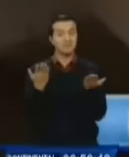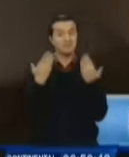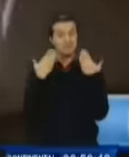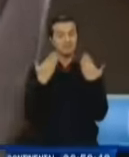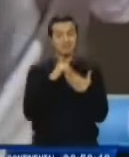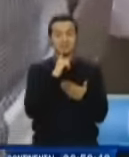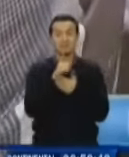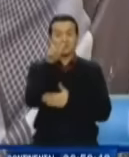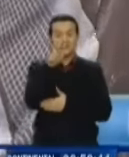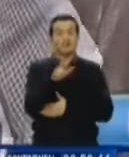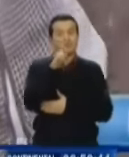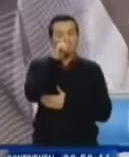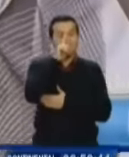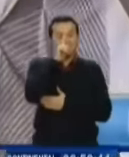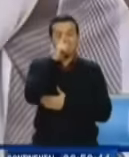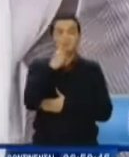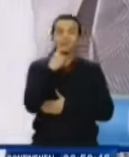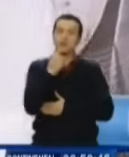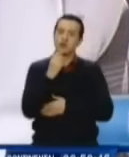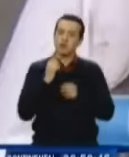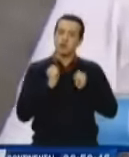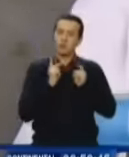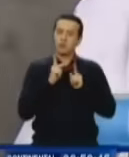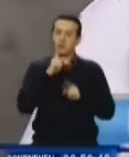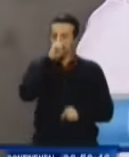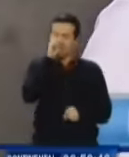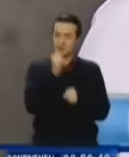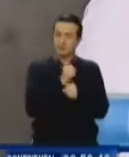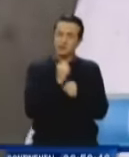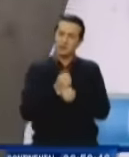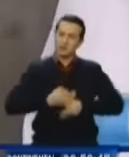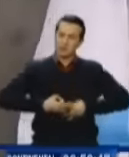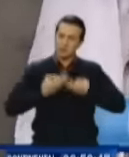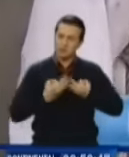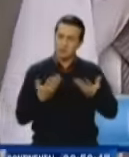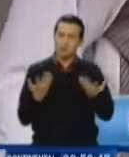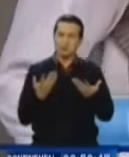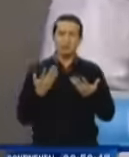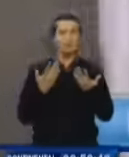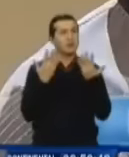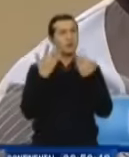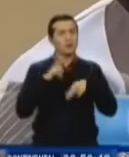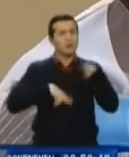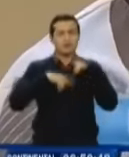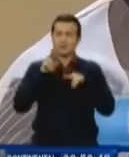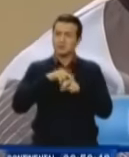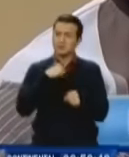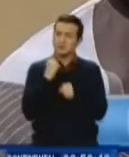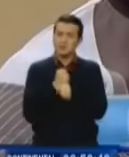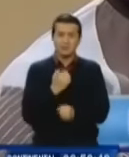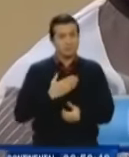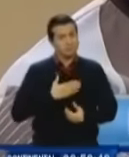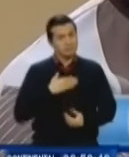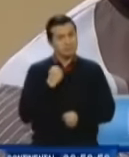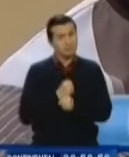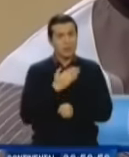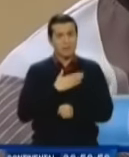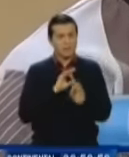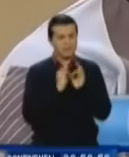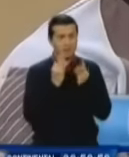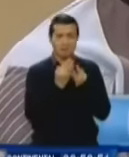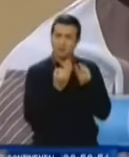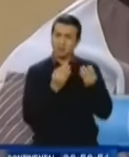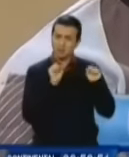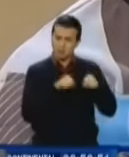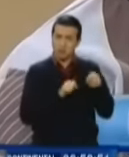es albañil y destaca la oportunidad laboral que recibió como consecuencia de la ejecución de esta obra. Con este trabajo puedo sacar adelante a mi